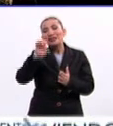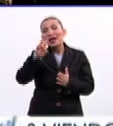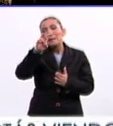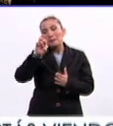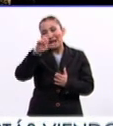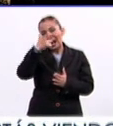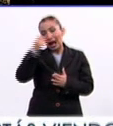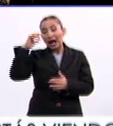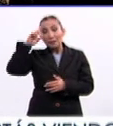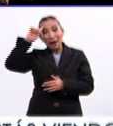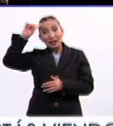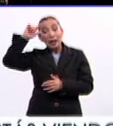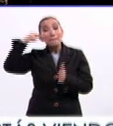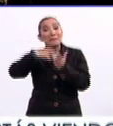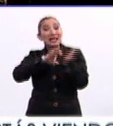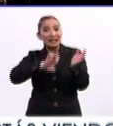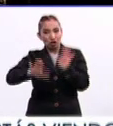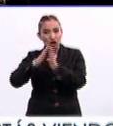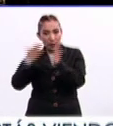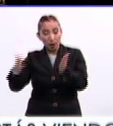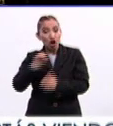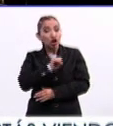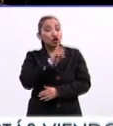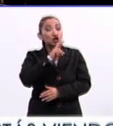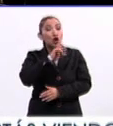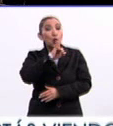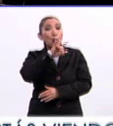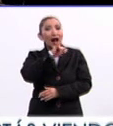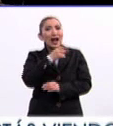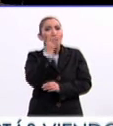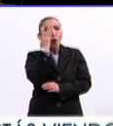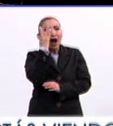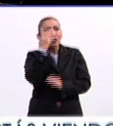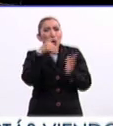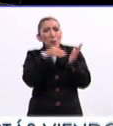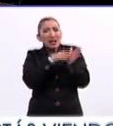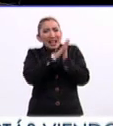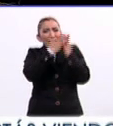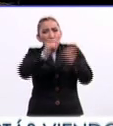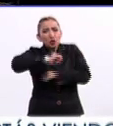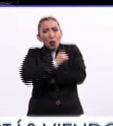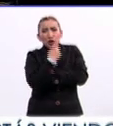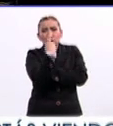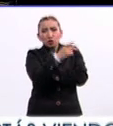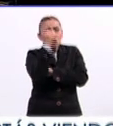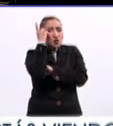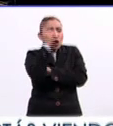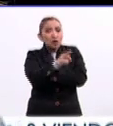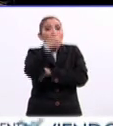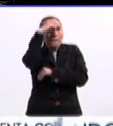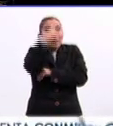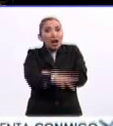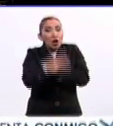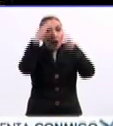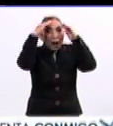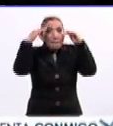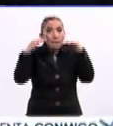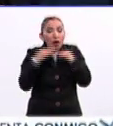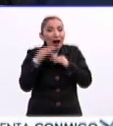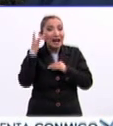1.500. O sea, si Sor Juana tenía 4.000, tenía más del doble en México. Una monja en un convento de San Jerónimo. Entonces, claro,